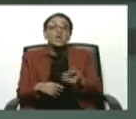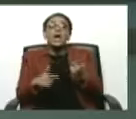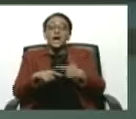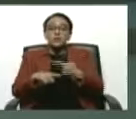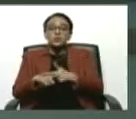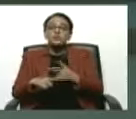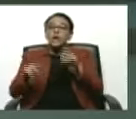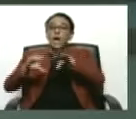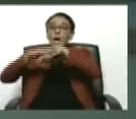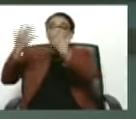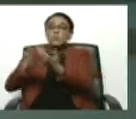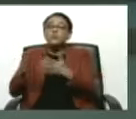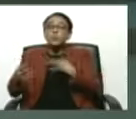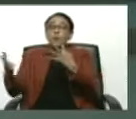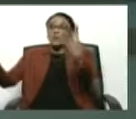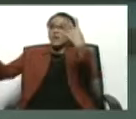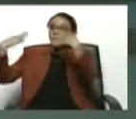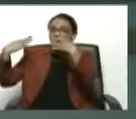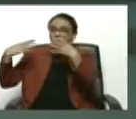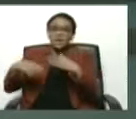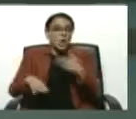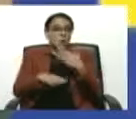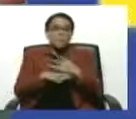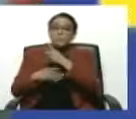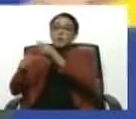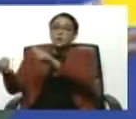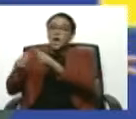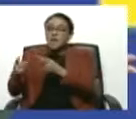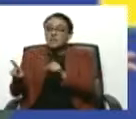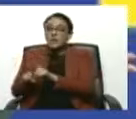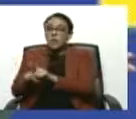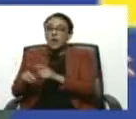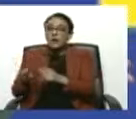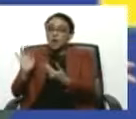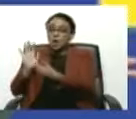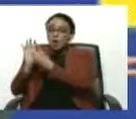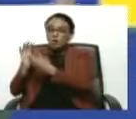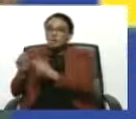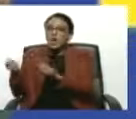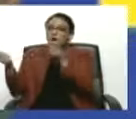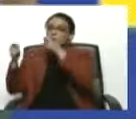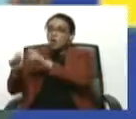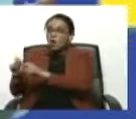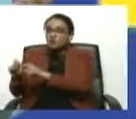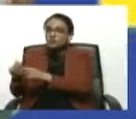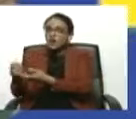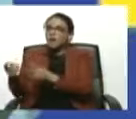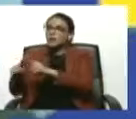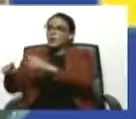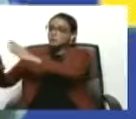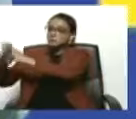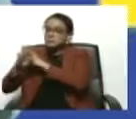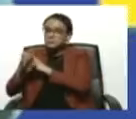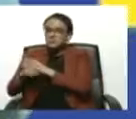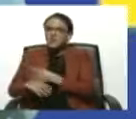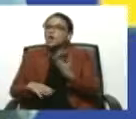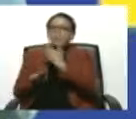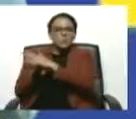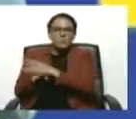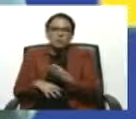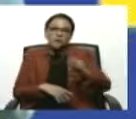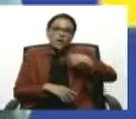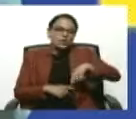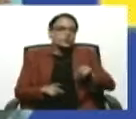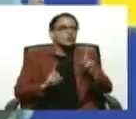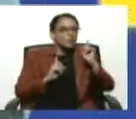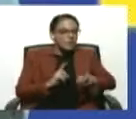escucharlo, porque tenemos tanto bloqueo mediático ahora de los algoritmos que es importante que nosotros mismos nos